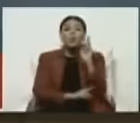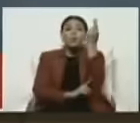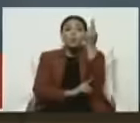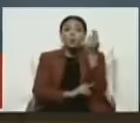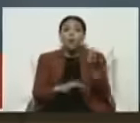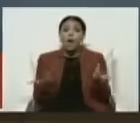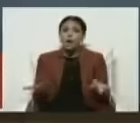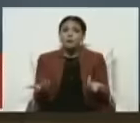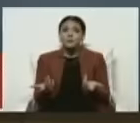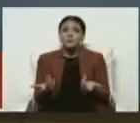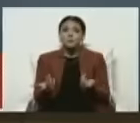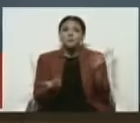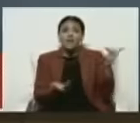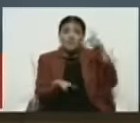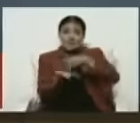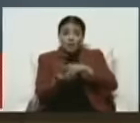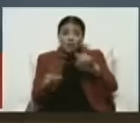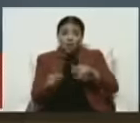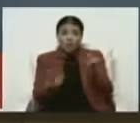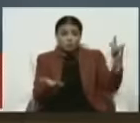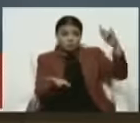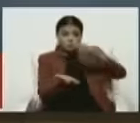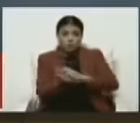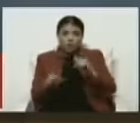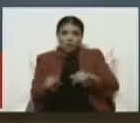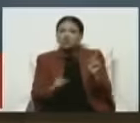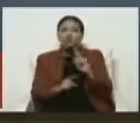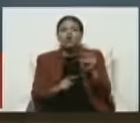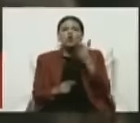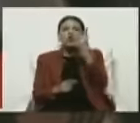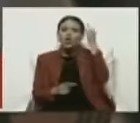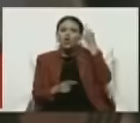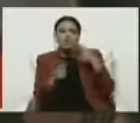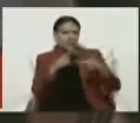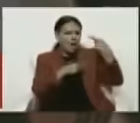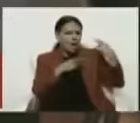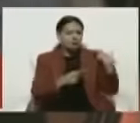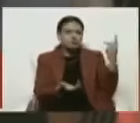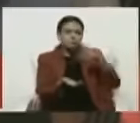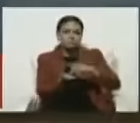O sea, llegaste hoy de Uruguay. Ah, ok, muy bien.